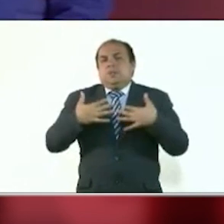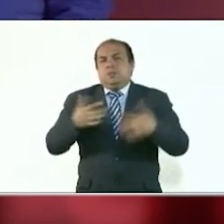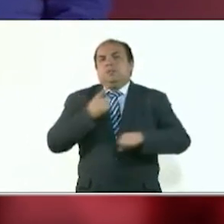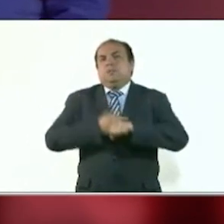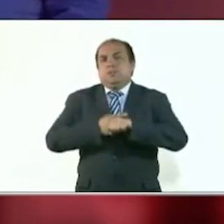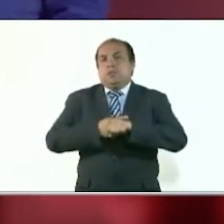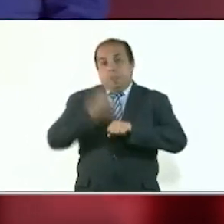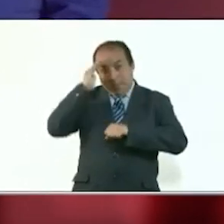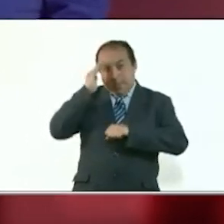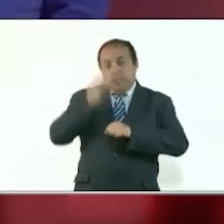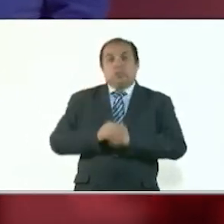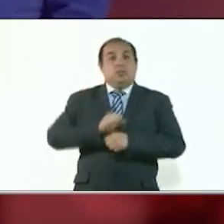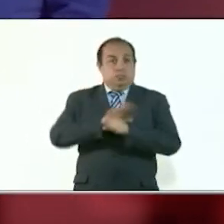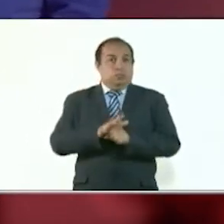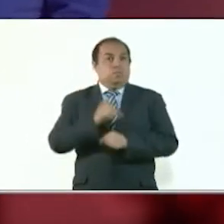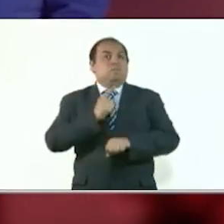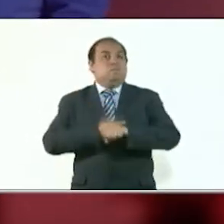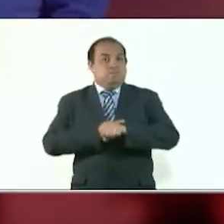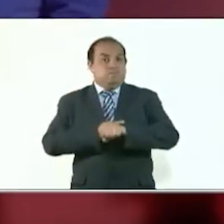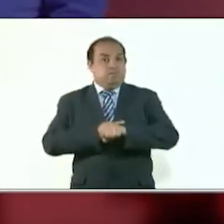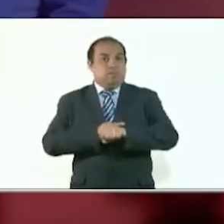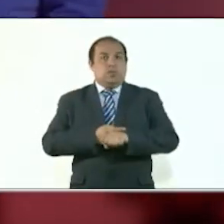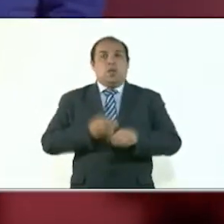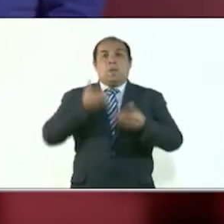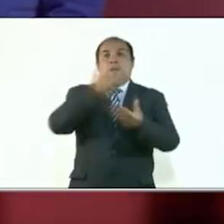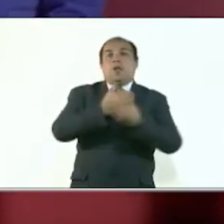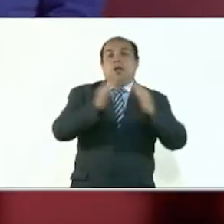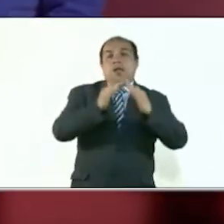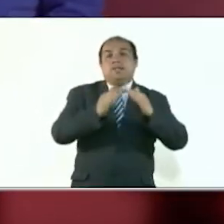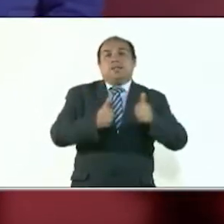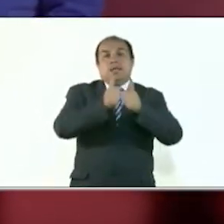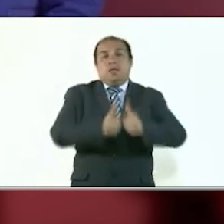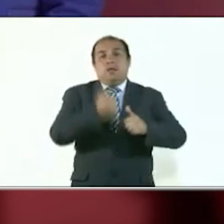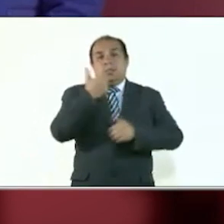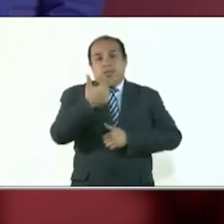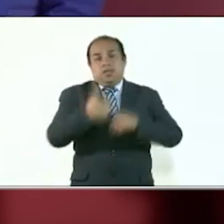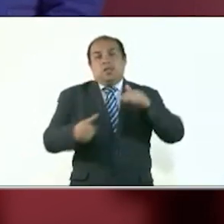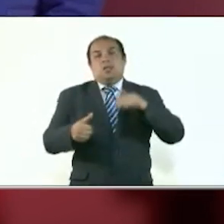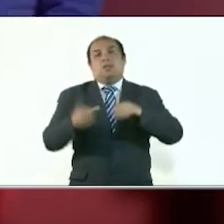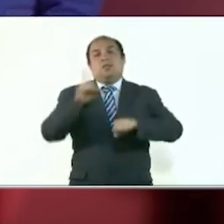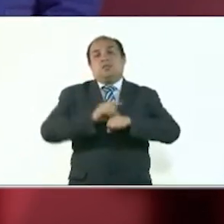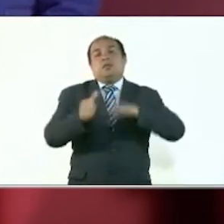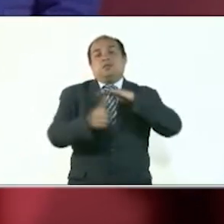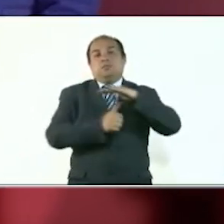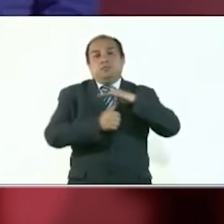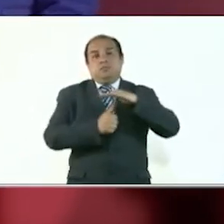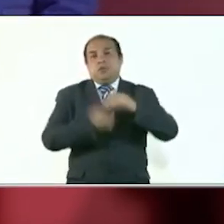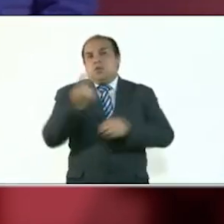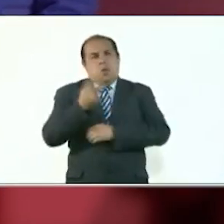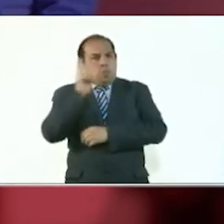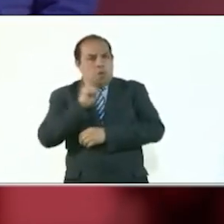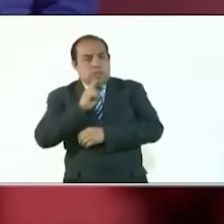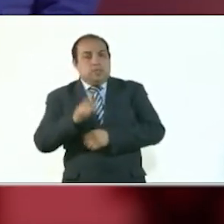asumamos que es COVID. Vamos a nuestra casa, nos quedamos siete días aislados y con eso no es necesario tener una prueba en caso